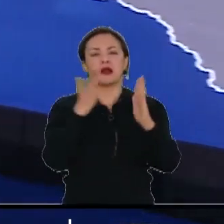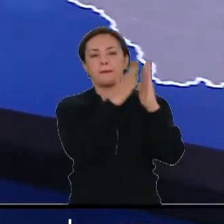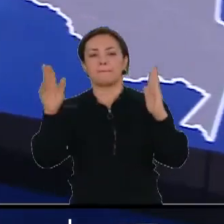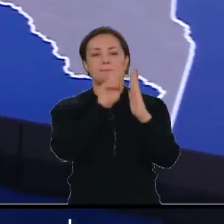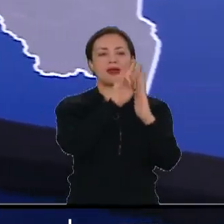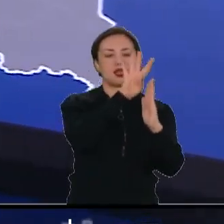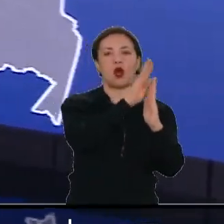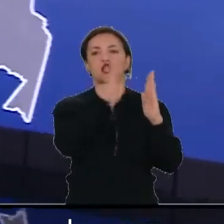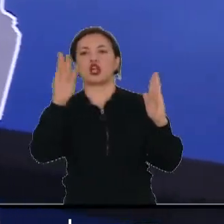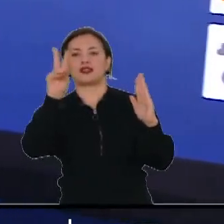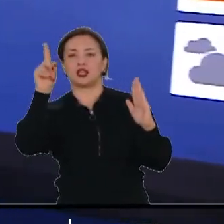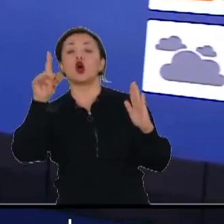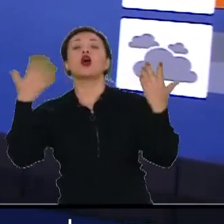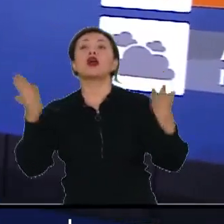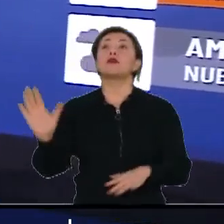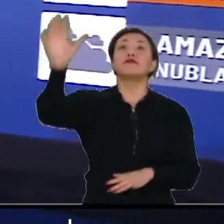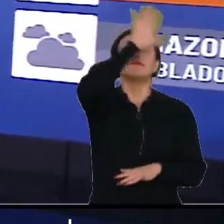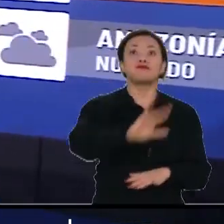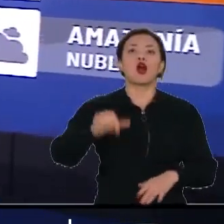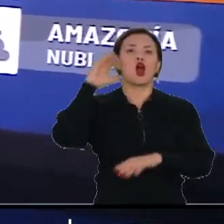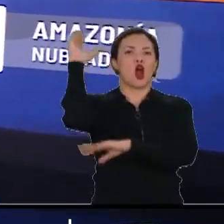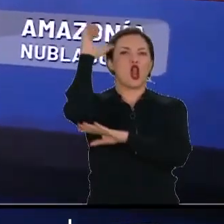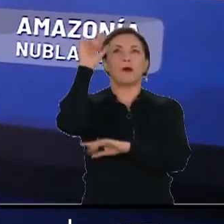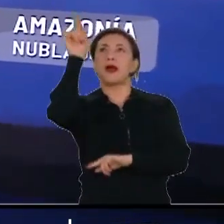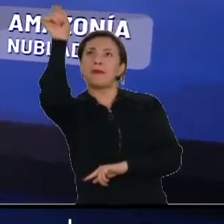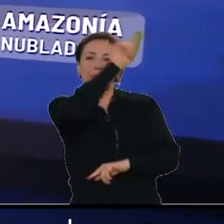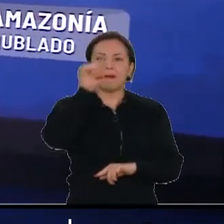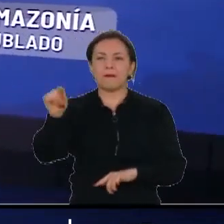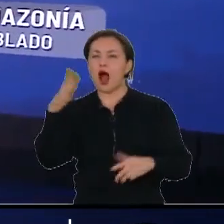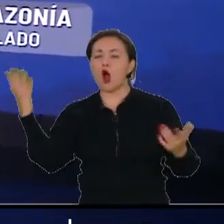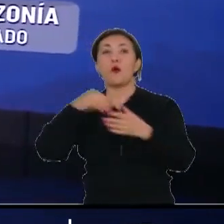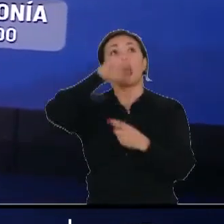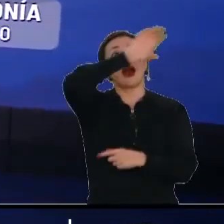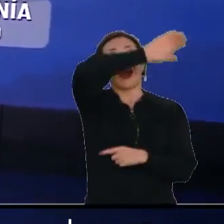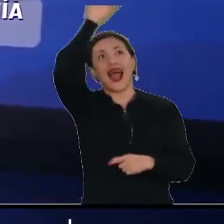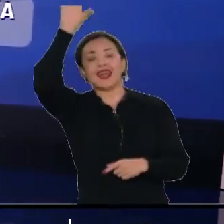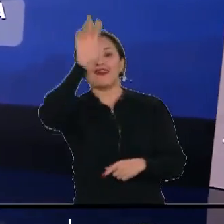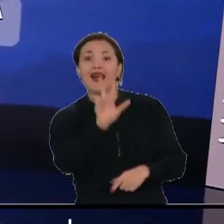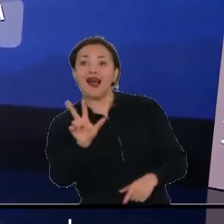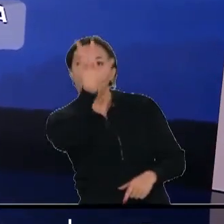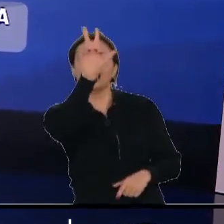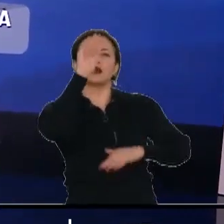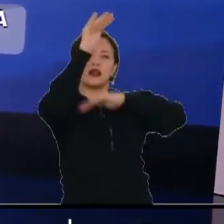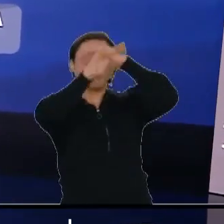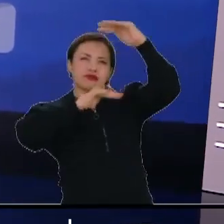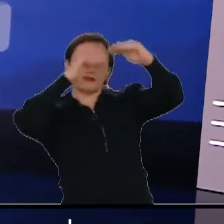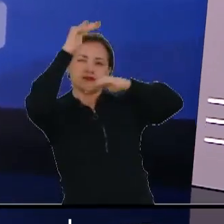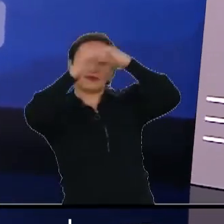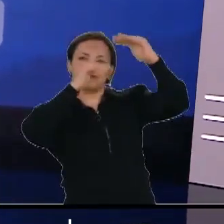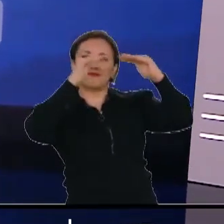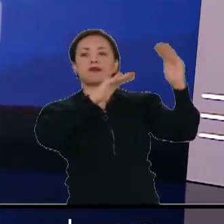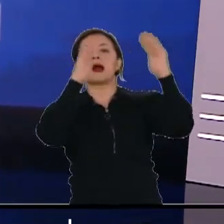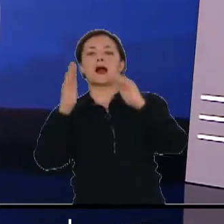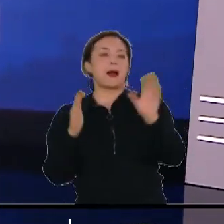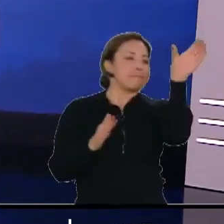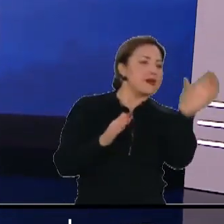Y terminamos con las regiones de nuestro país, las ven ustedes ahí. El pronóstico para la región Caribe y la Andina, cielo parcialmente nublado en la región